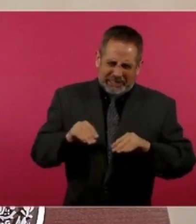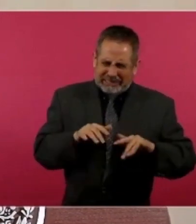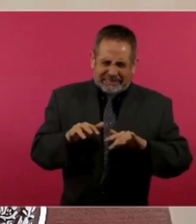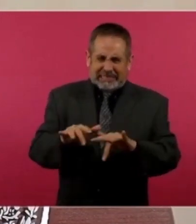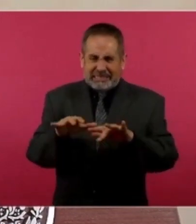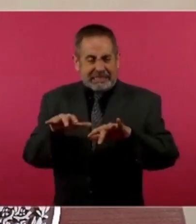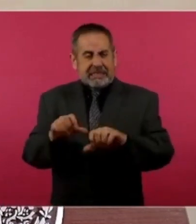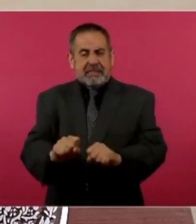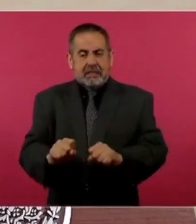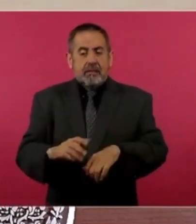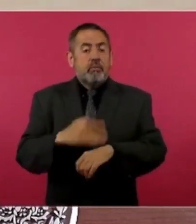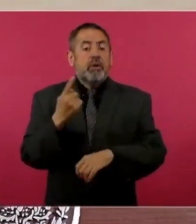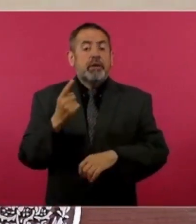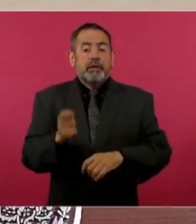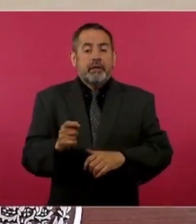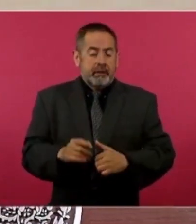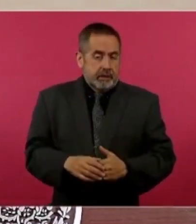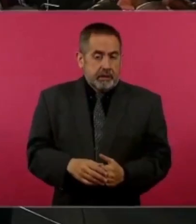porque